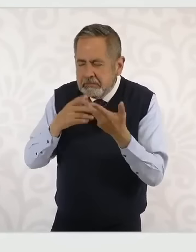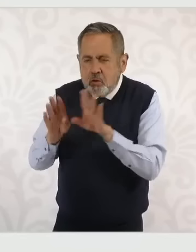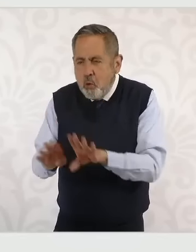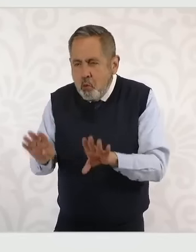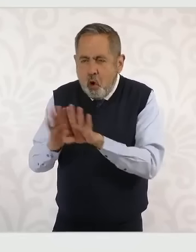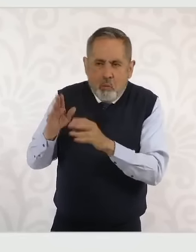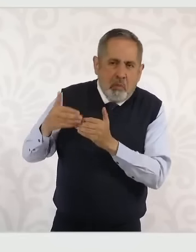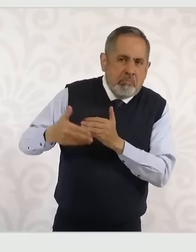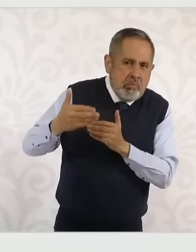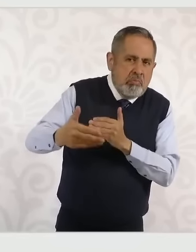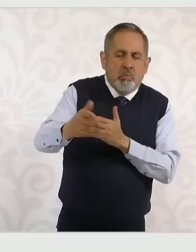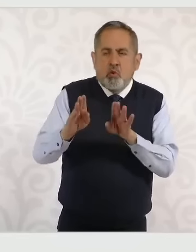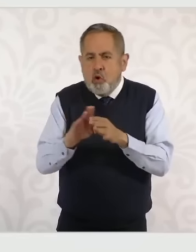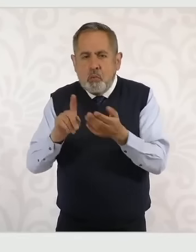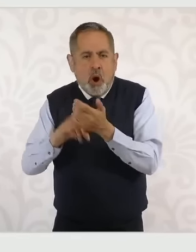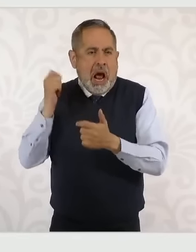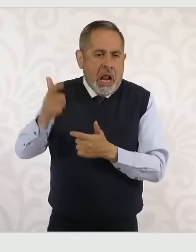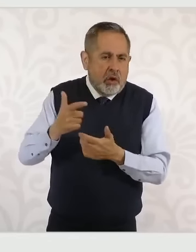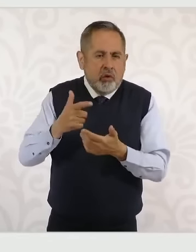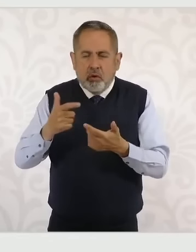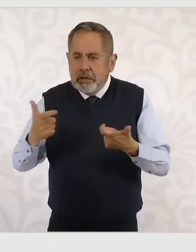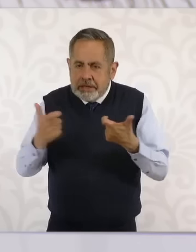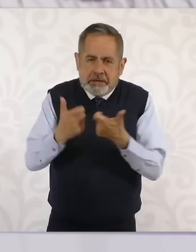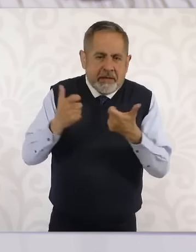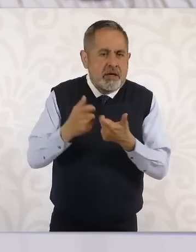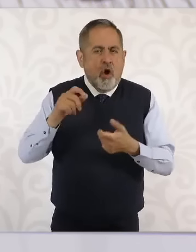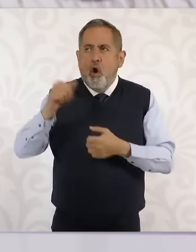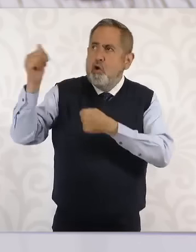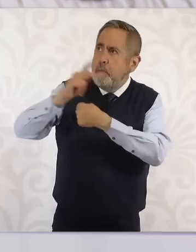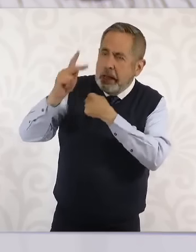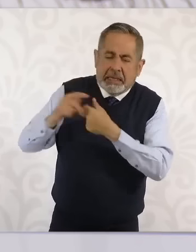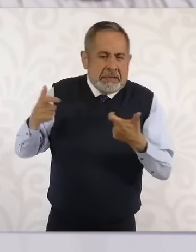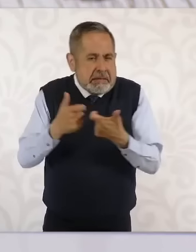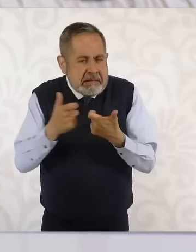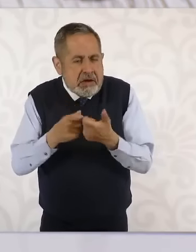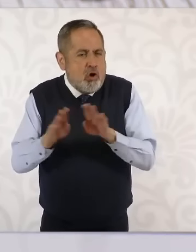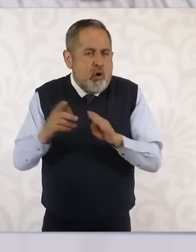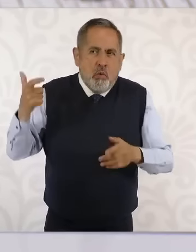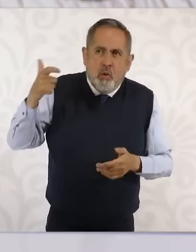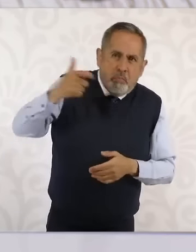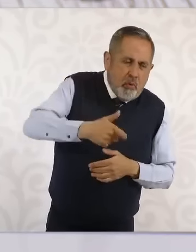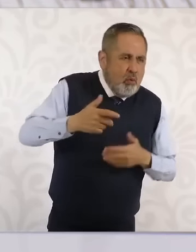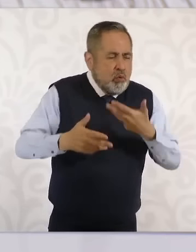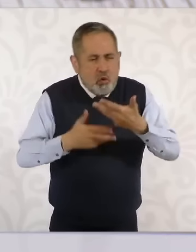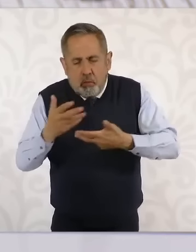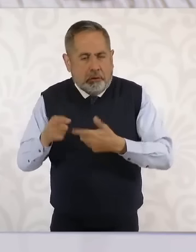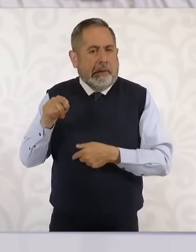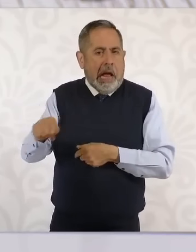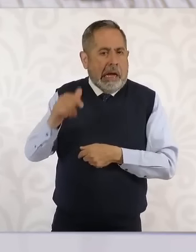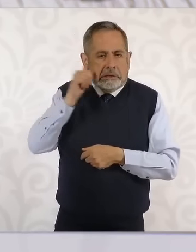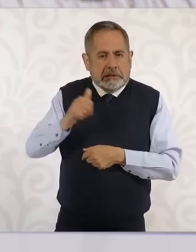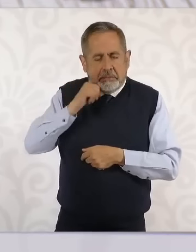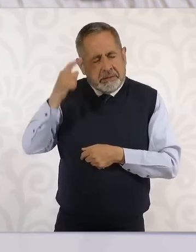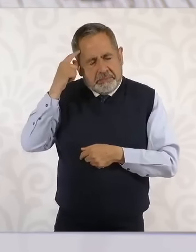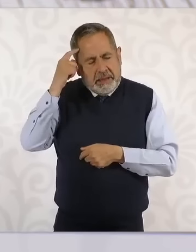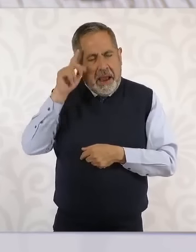vamos avanzando en las distintas inversiones, tanto públicas como privadas. Y ahí pues tenemos algunos